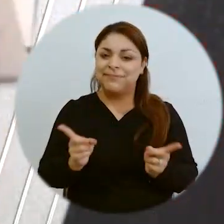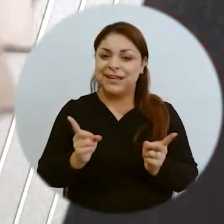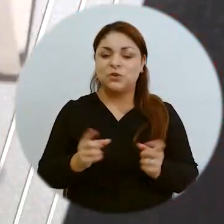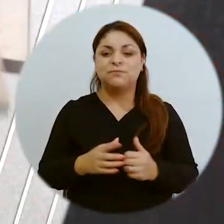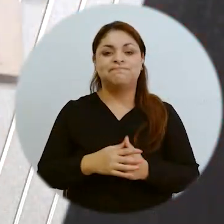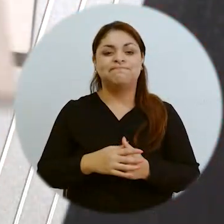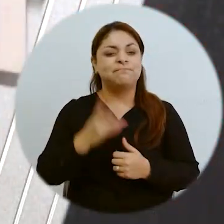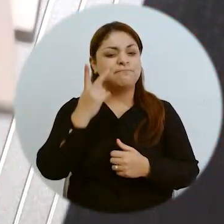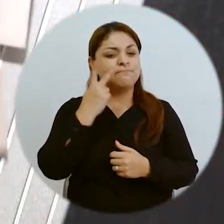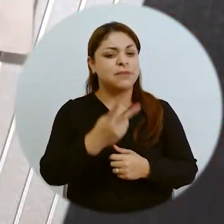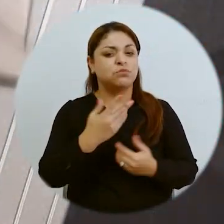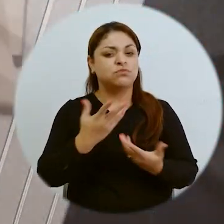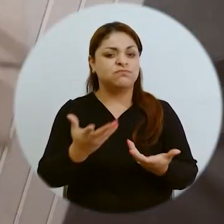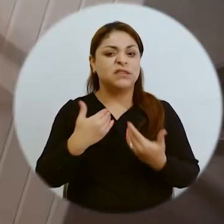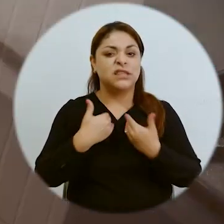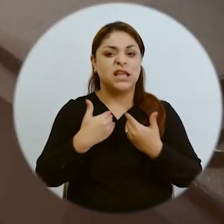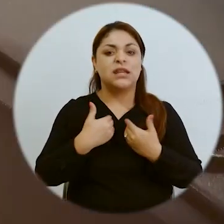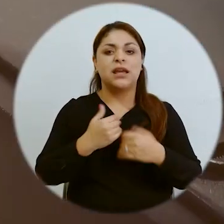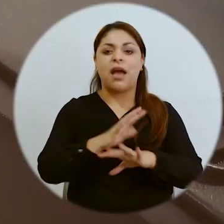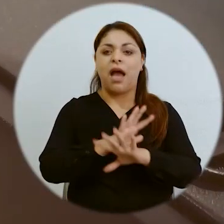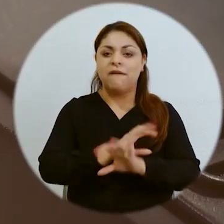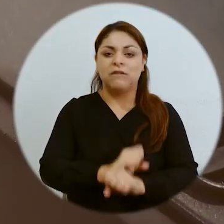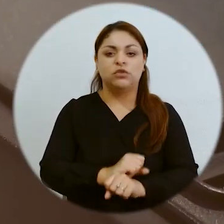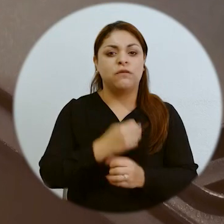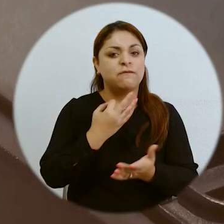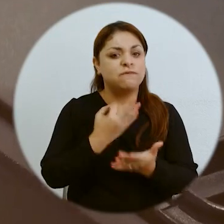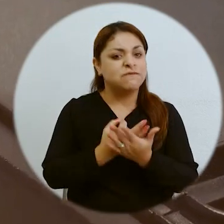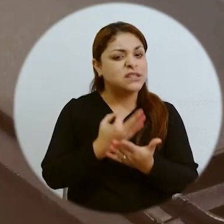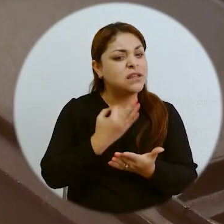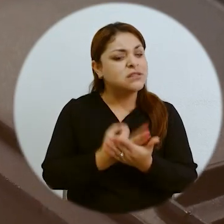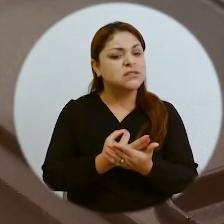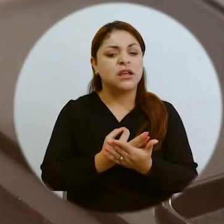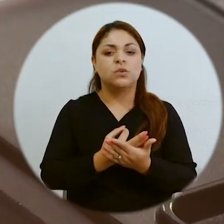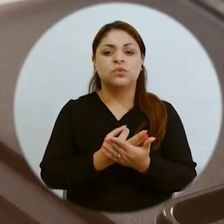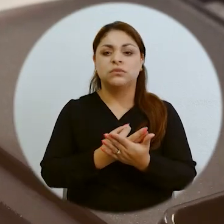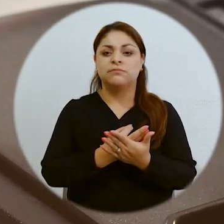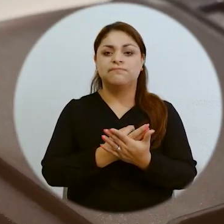un endeudamiento alrededor del 35-40%,